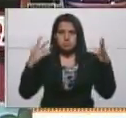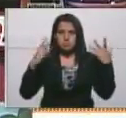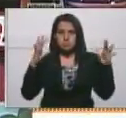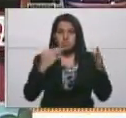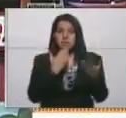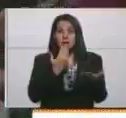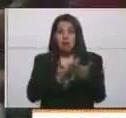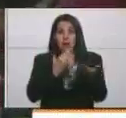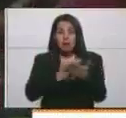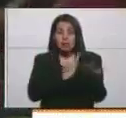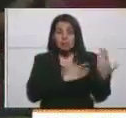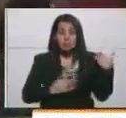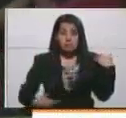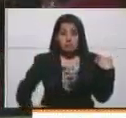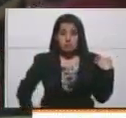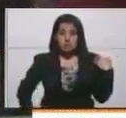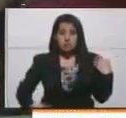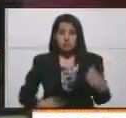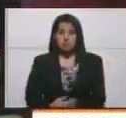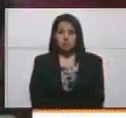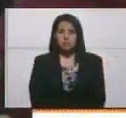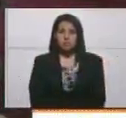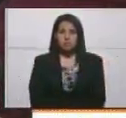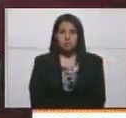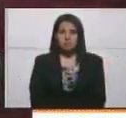Gracias, compañero presidente.